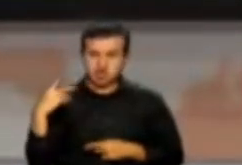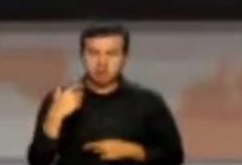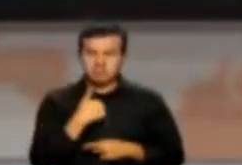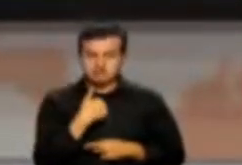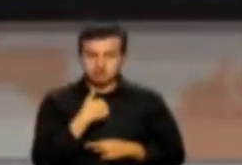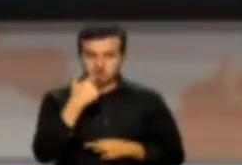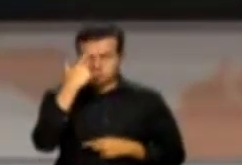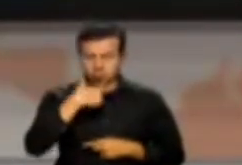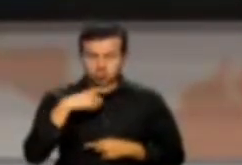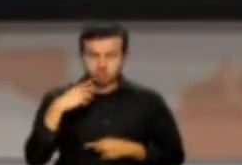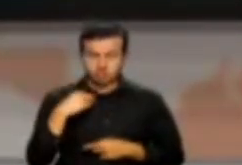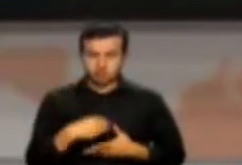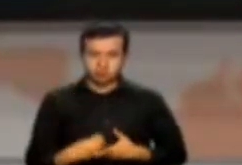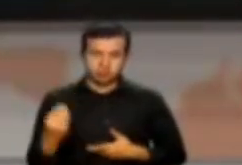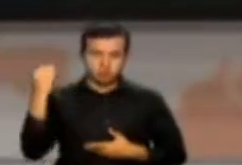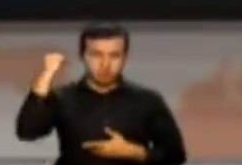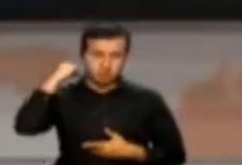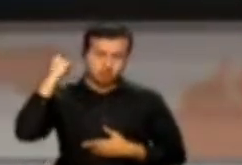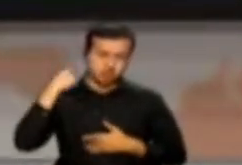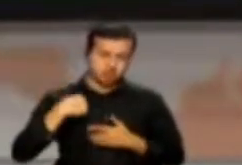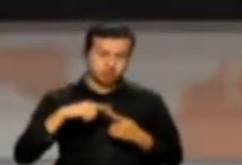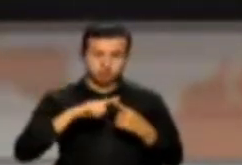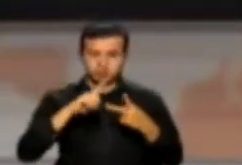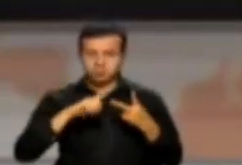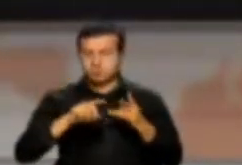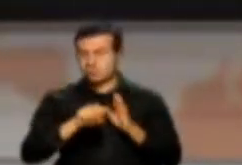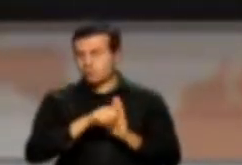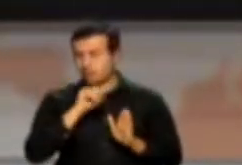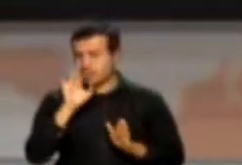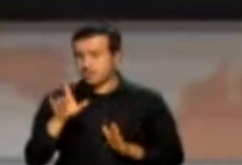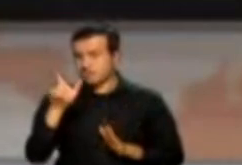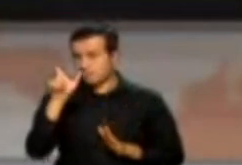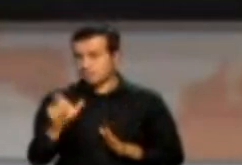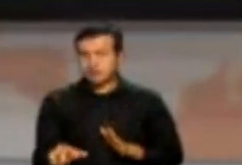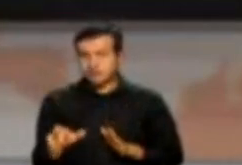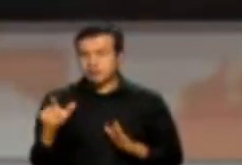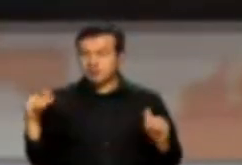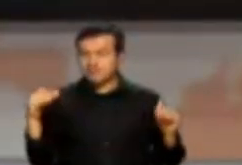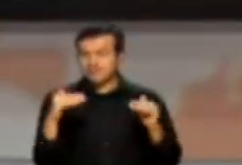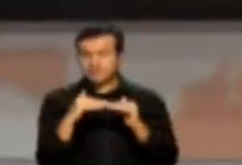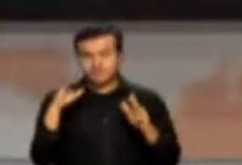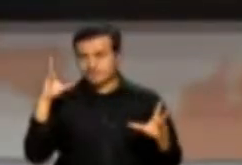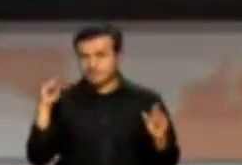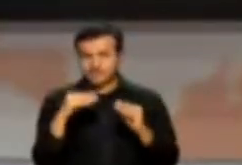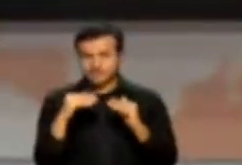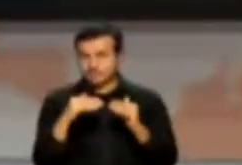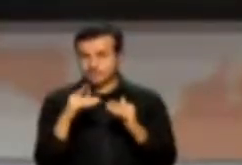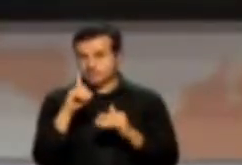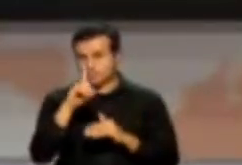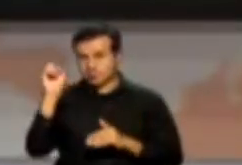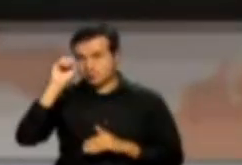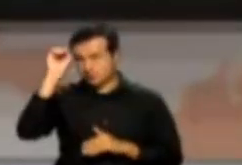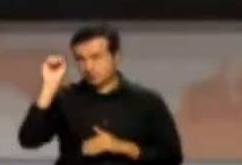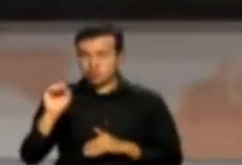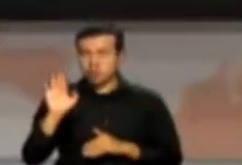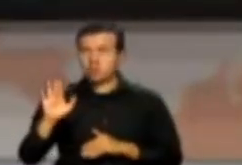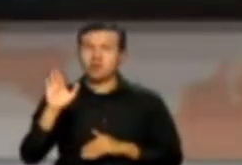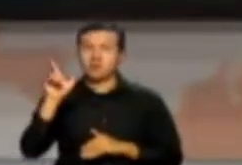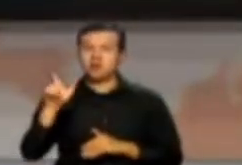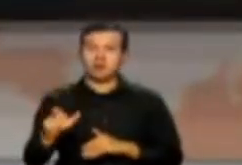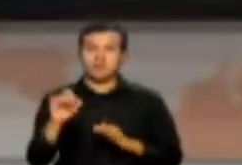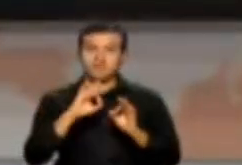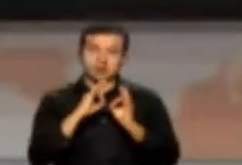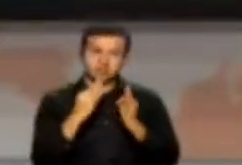es el trasplante con un donante listo compatible en todo el 100% puede ser un donante